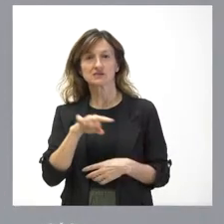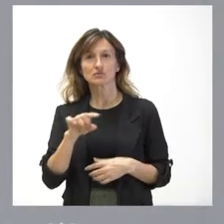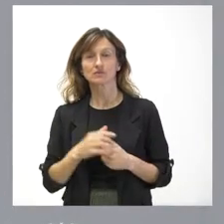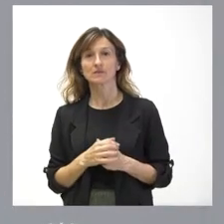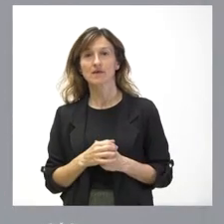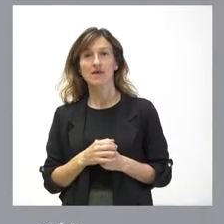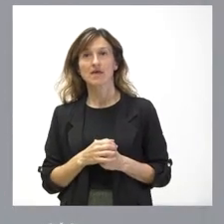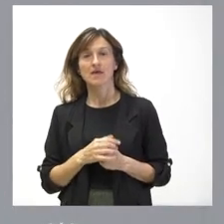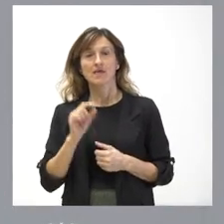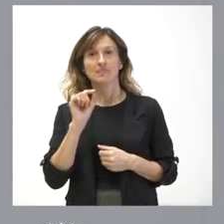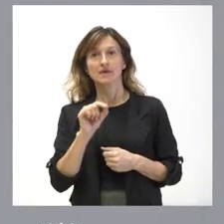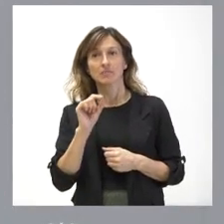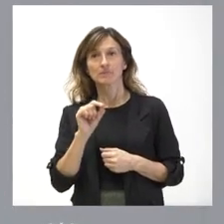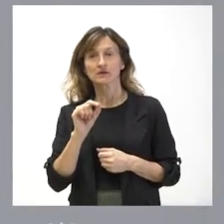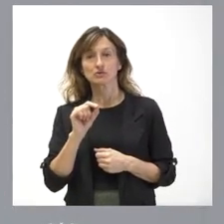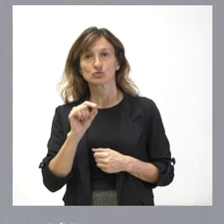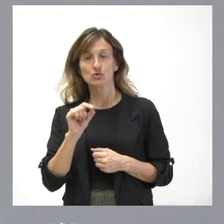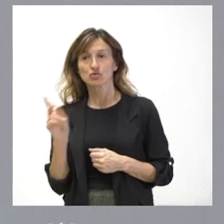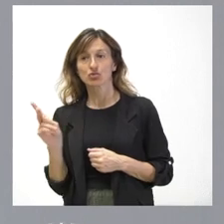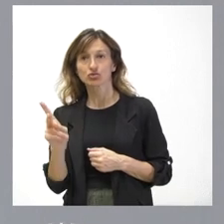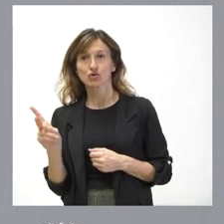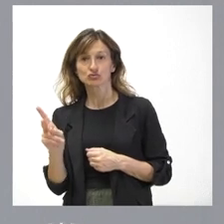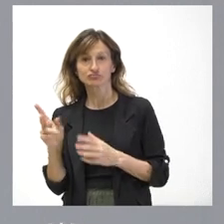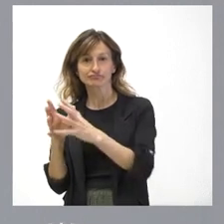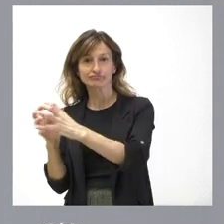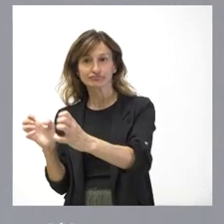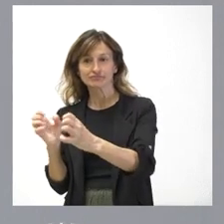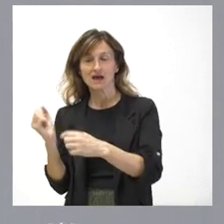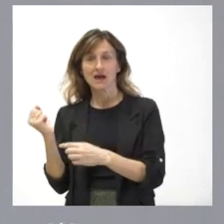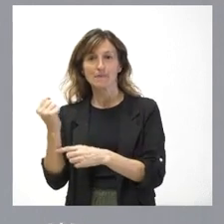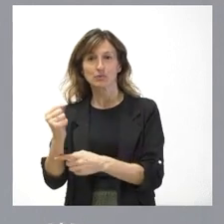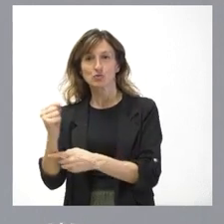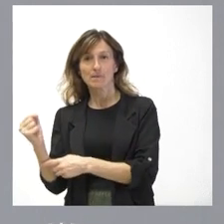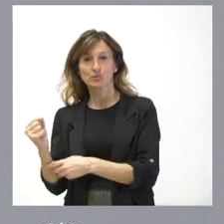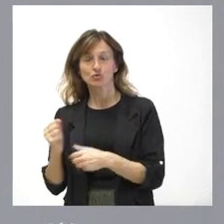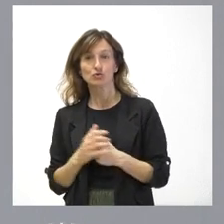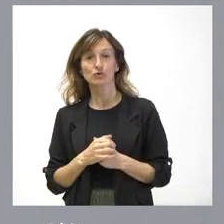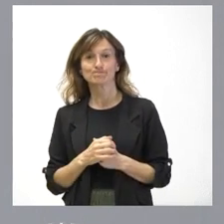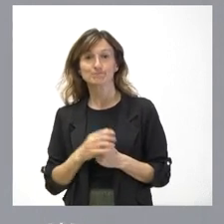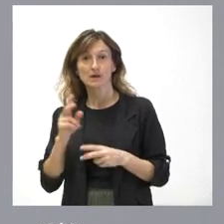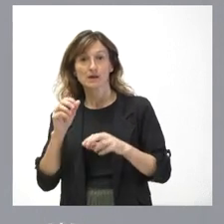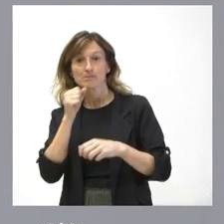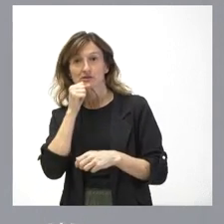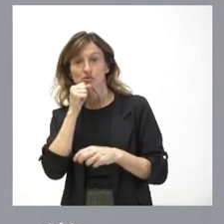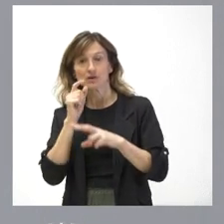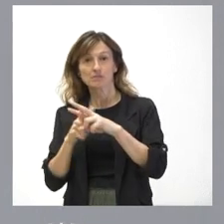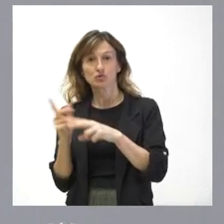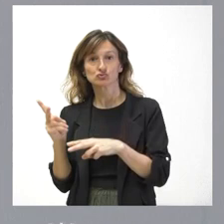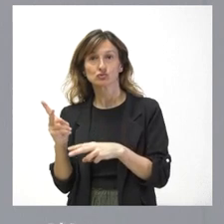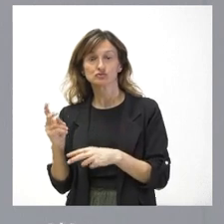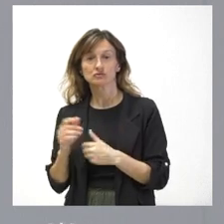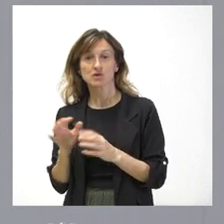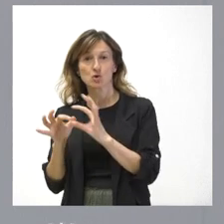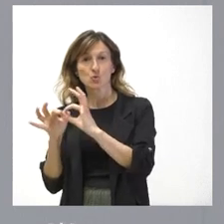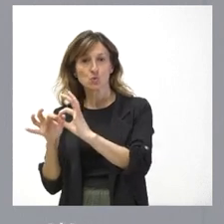los apoyos del psoe son los de vox y los apoyos de vox son los del psoe seg hemos visto hoy en la junta de portavoces y por tanto les vemos a psoe y vox más